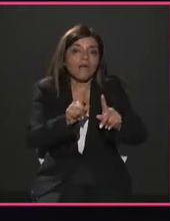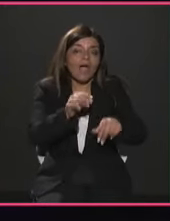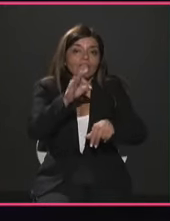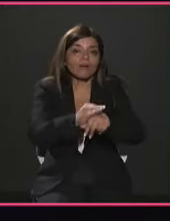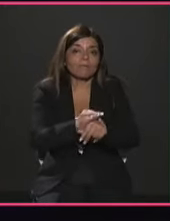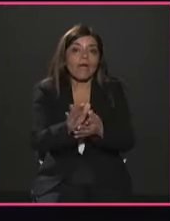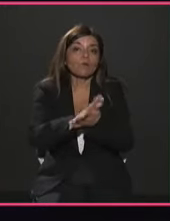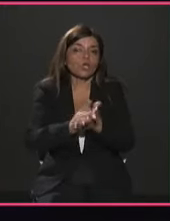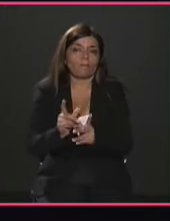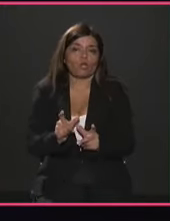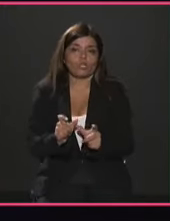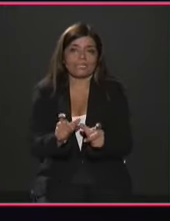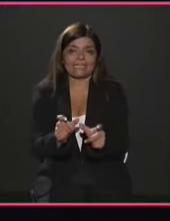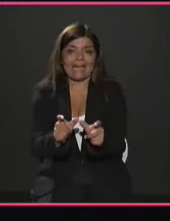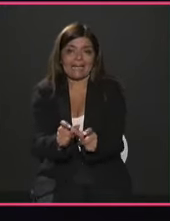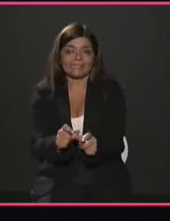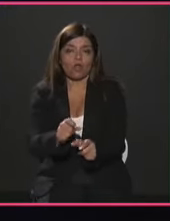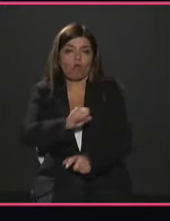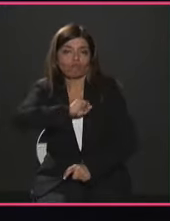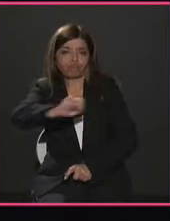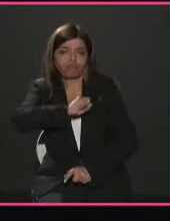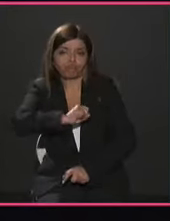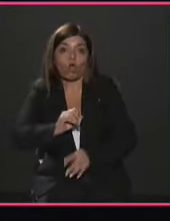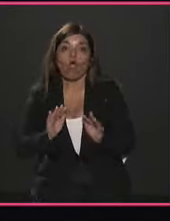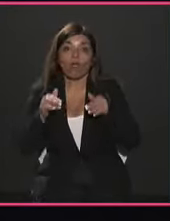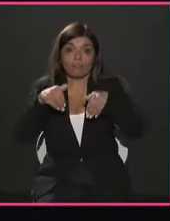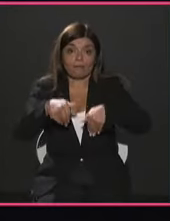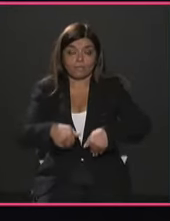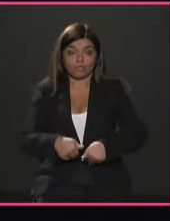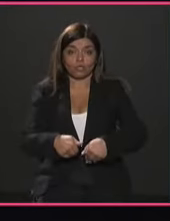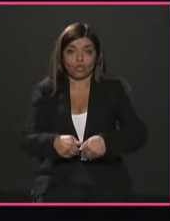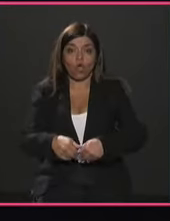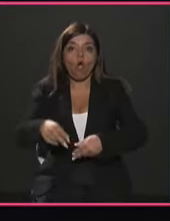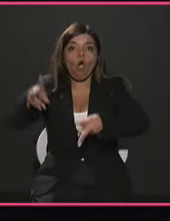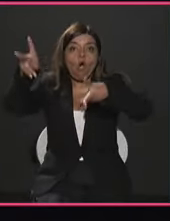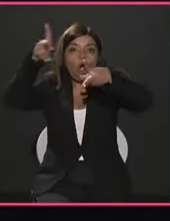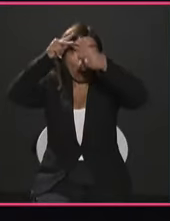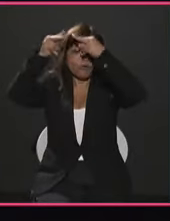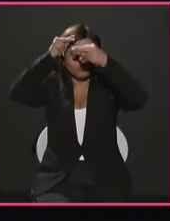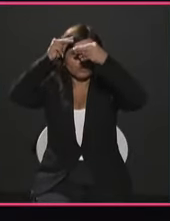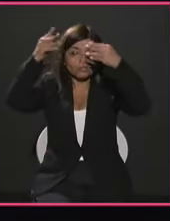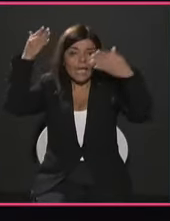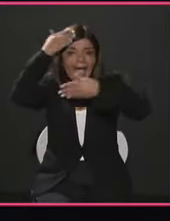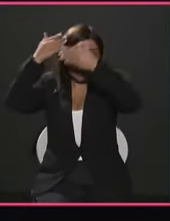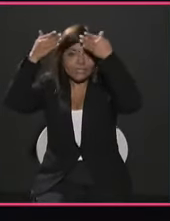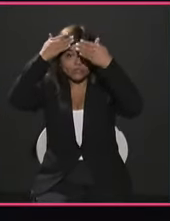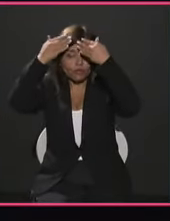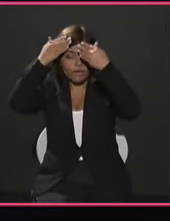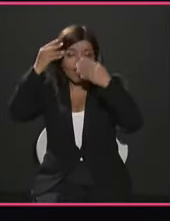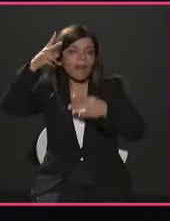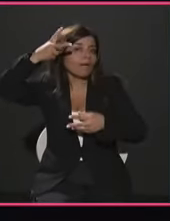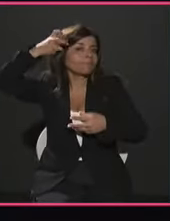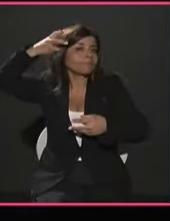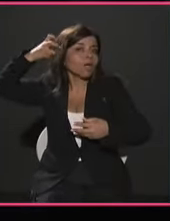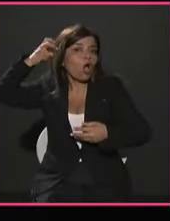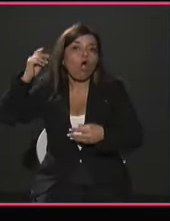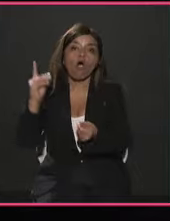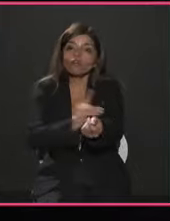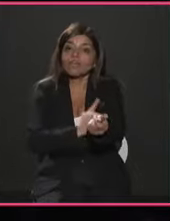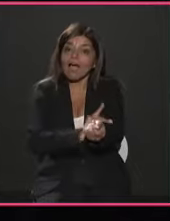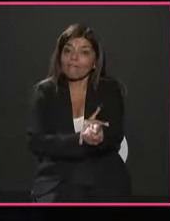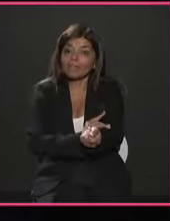personas como cáncer o enfermedades cardíacas o depresión o esquizofrenia o diabetes todas estas cosas tienen